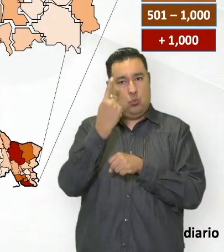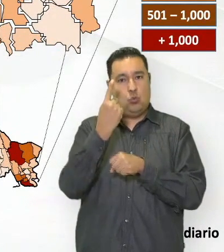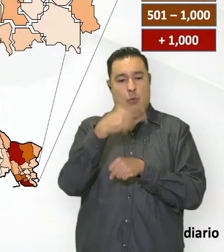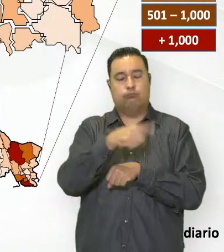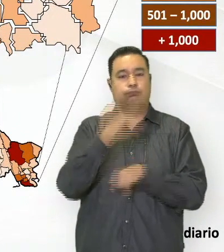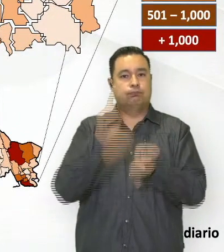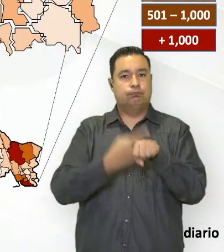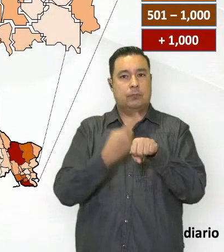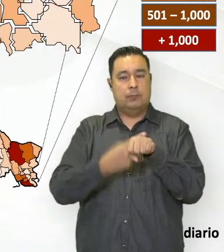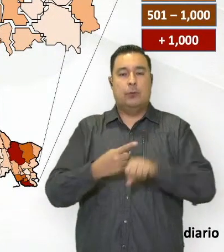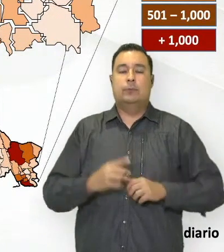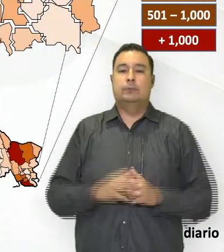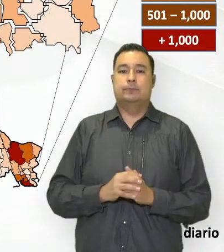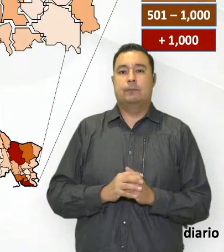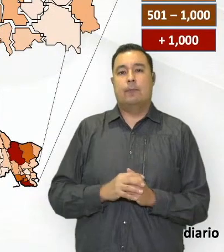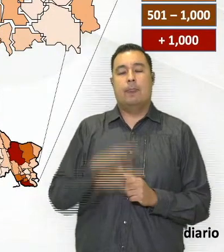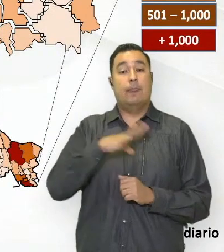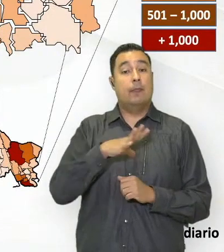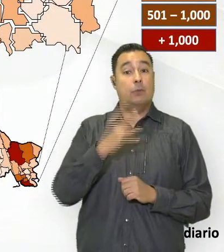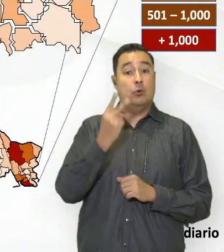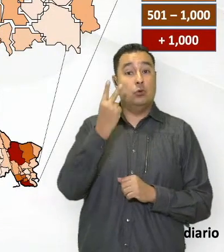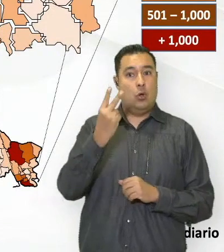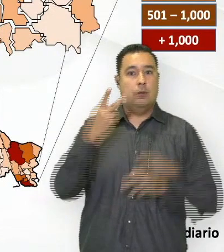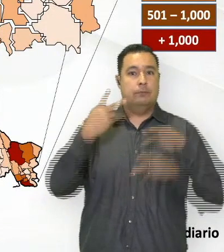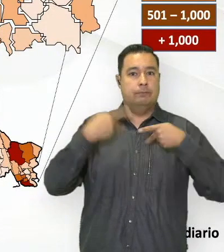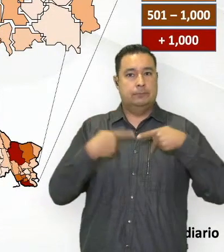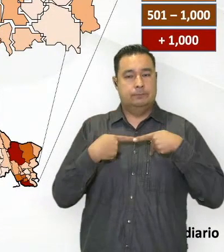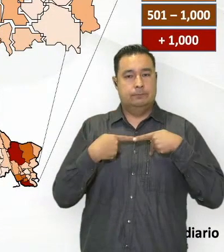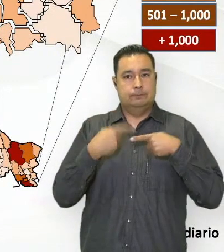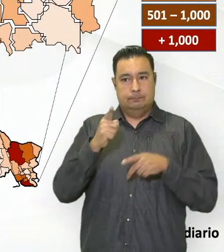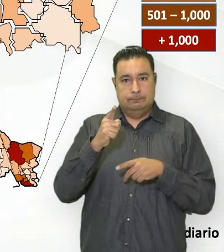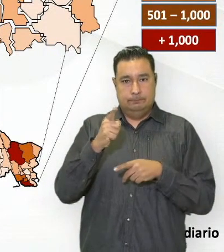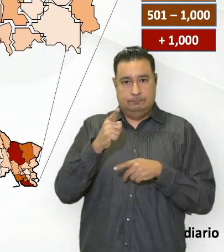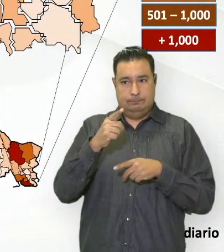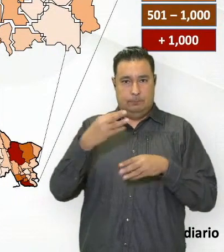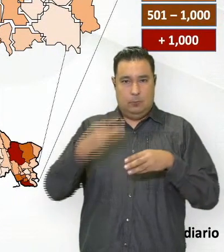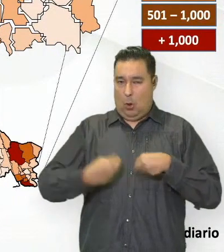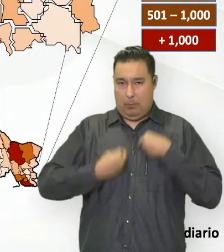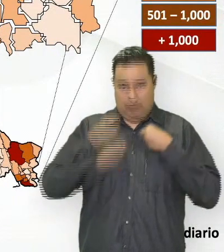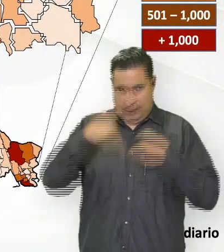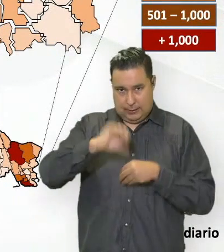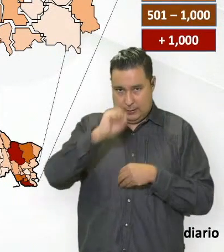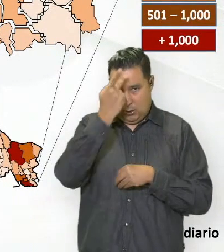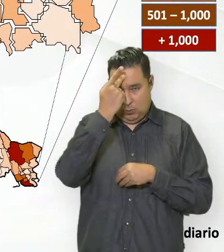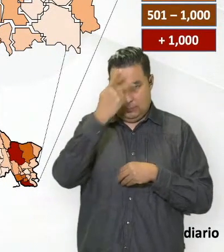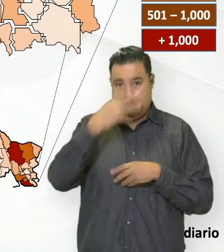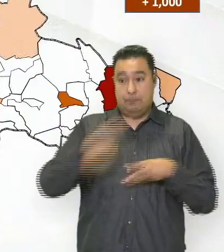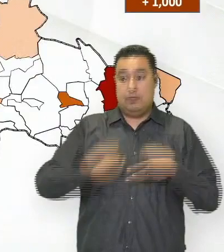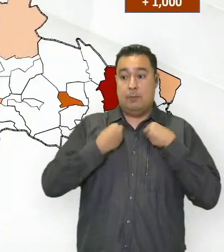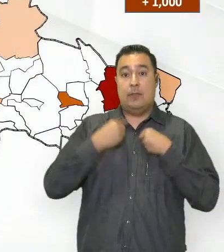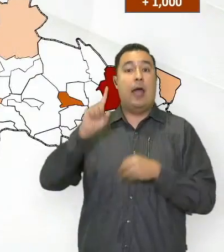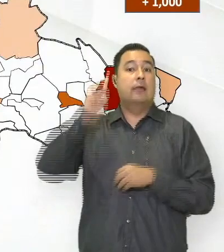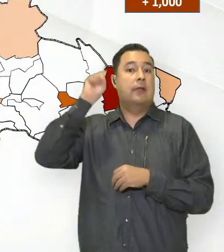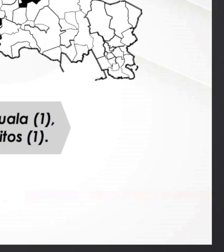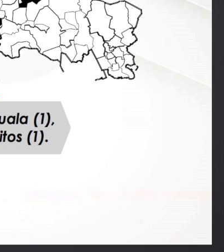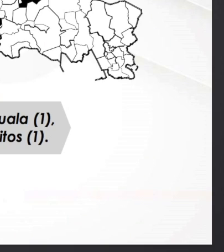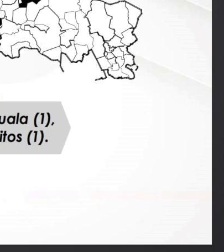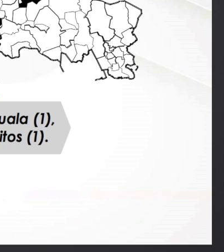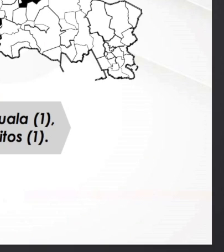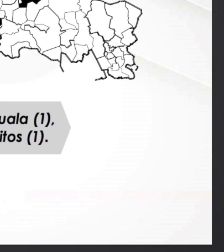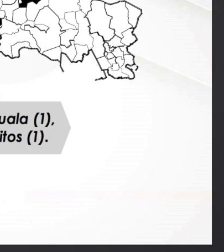el que se está presentando y bueno tenemos 22 personas que no son residentes y aquí de san luís potosí son residentes del estado de zacatecas